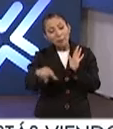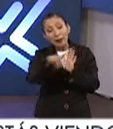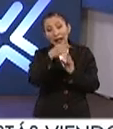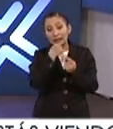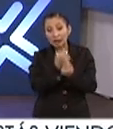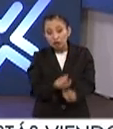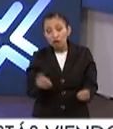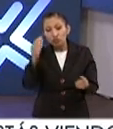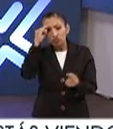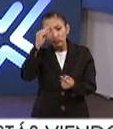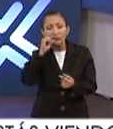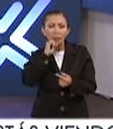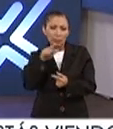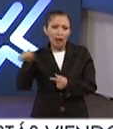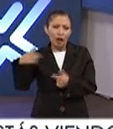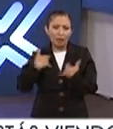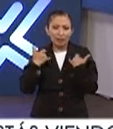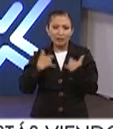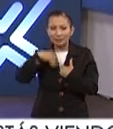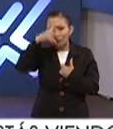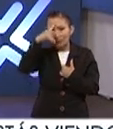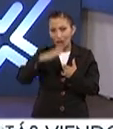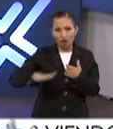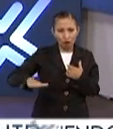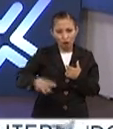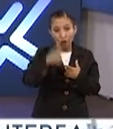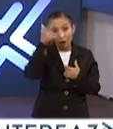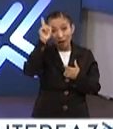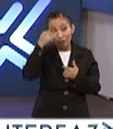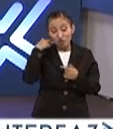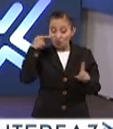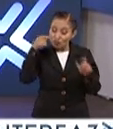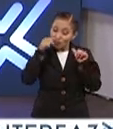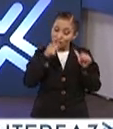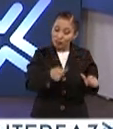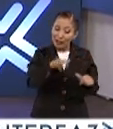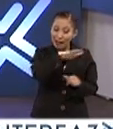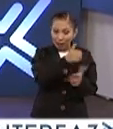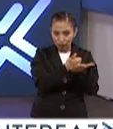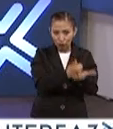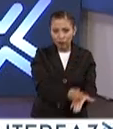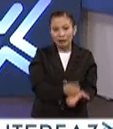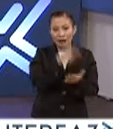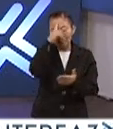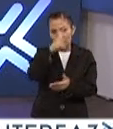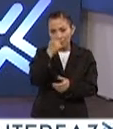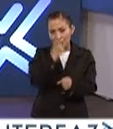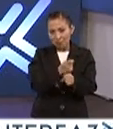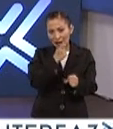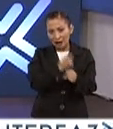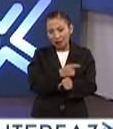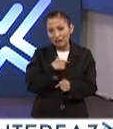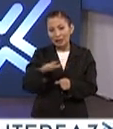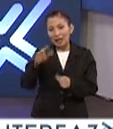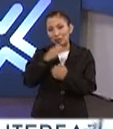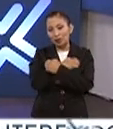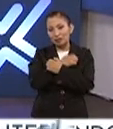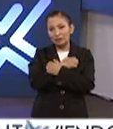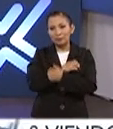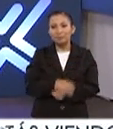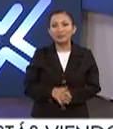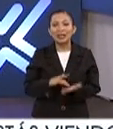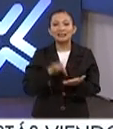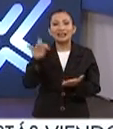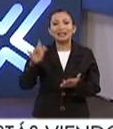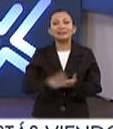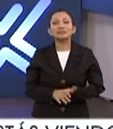para los niños sobredotados, sino para la juventud mexicana. Qué bueno que te vas a dedicar a ayudar a nuestro país primero que nada y a la educación.